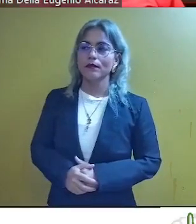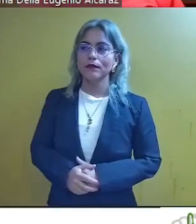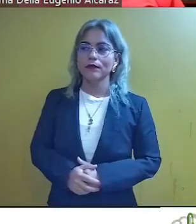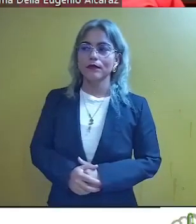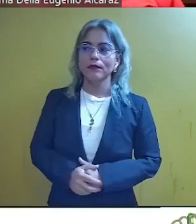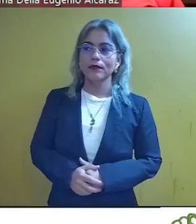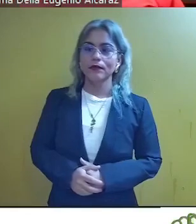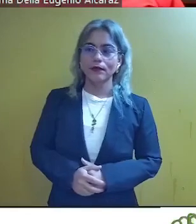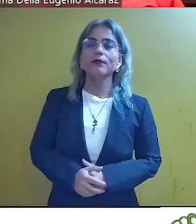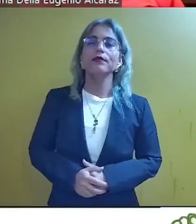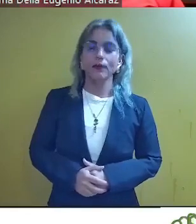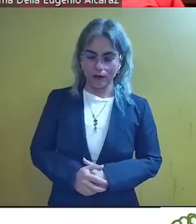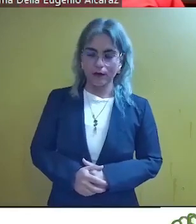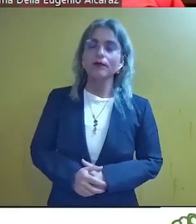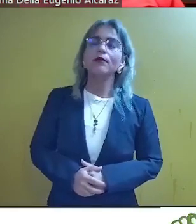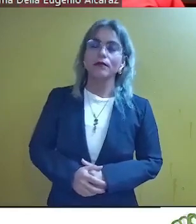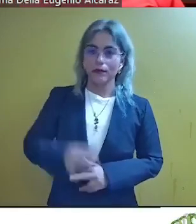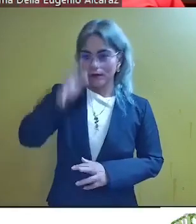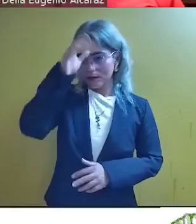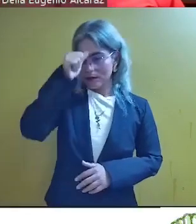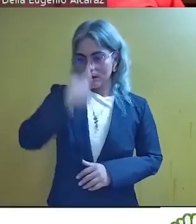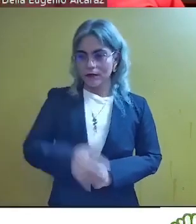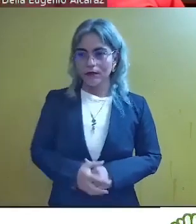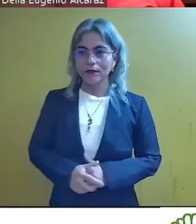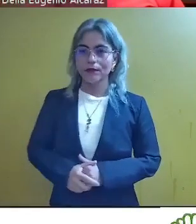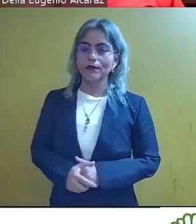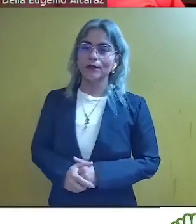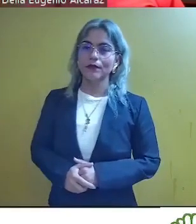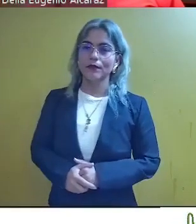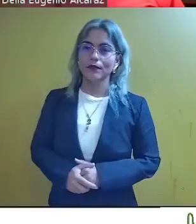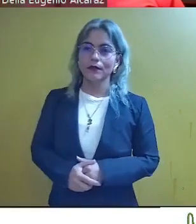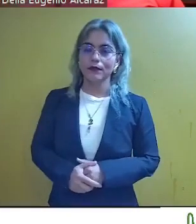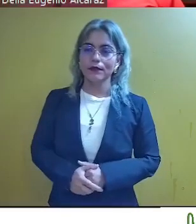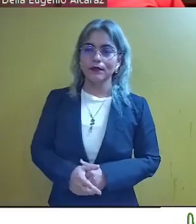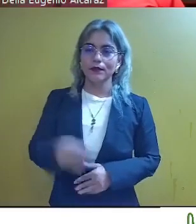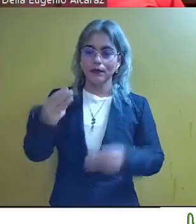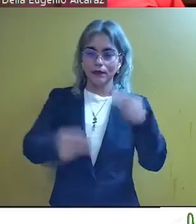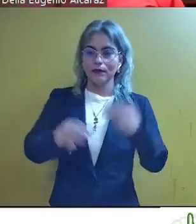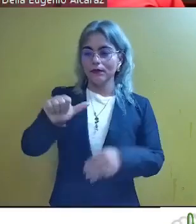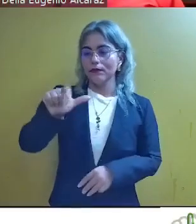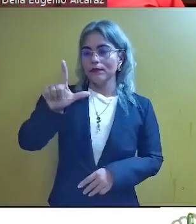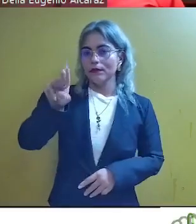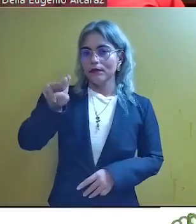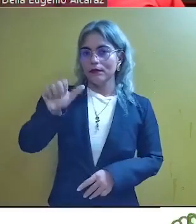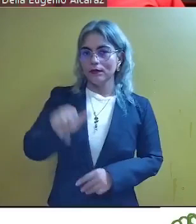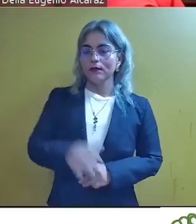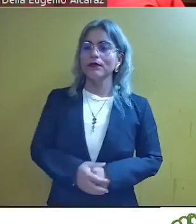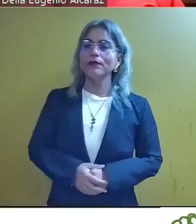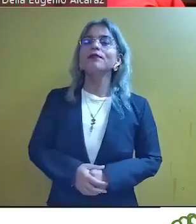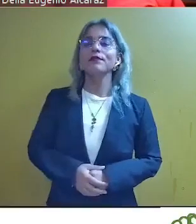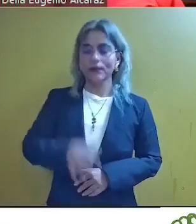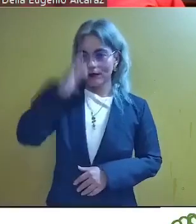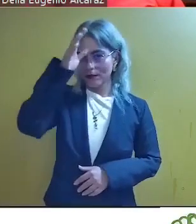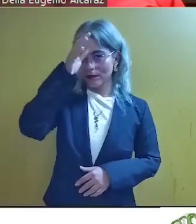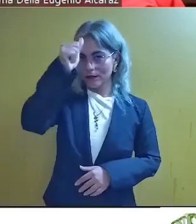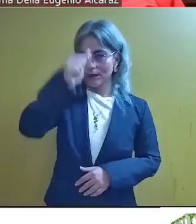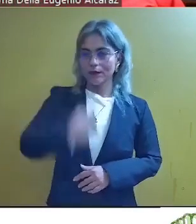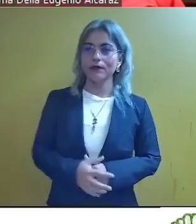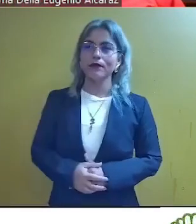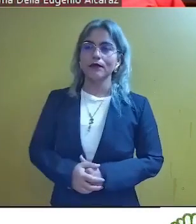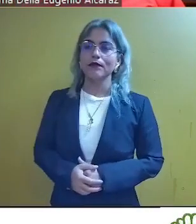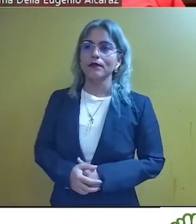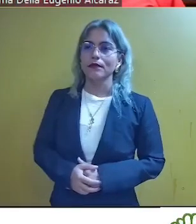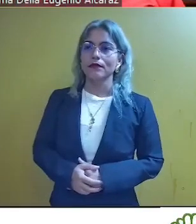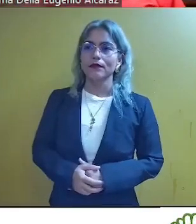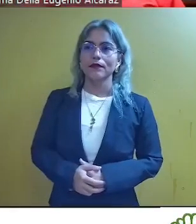Son los términos de mi propuesta. Gracias, magistrado. Magistrada Almadelia Eugenio Alcaraz. A favor del proyecto.